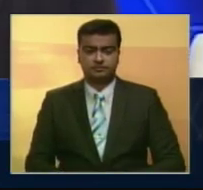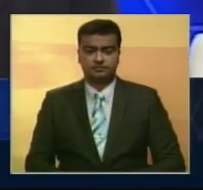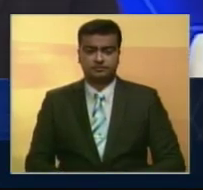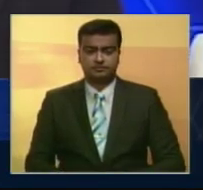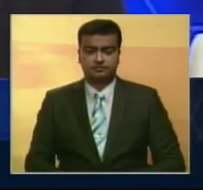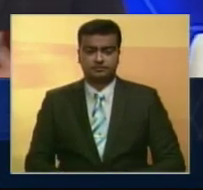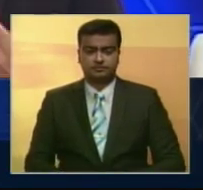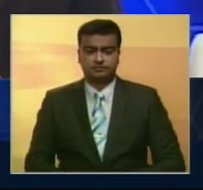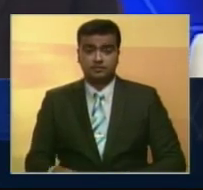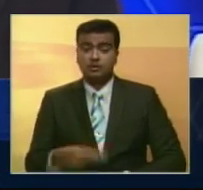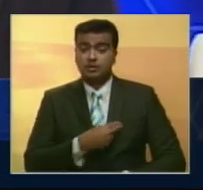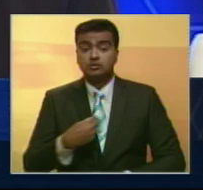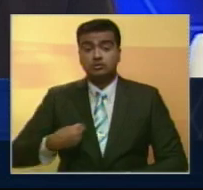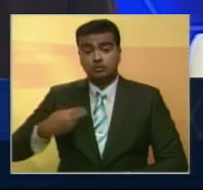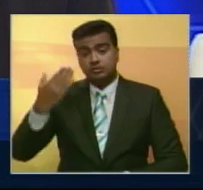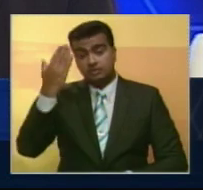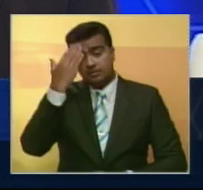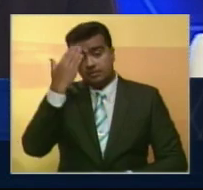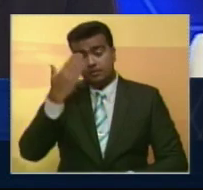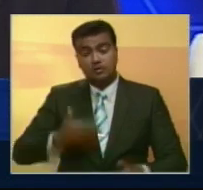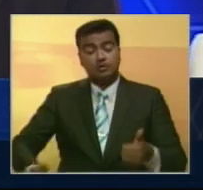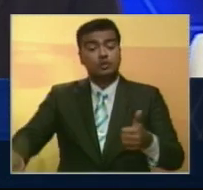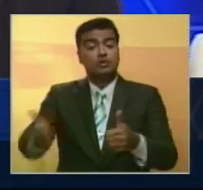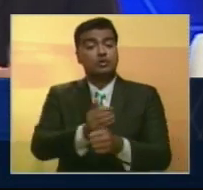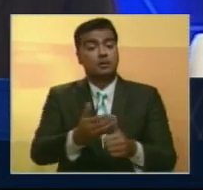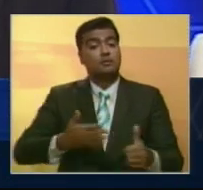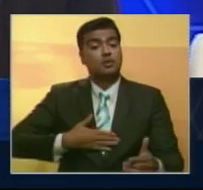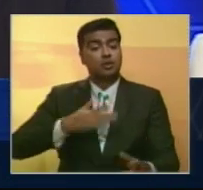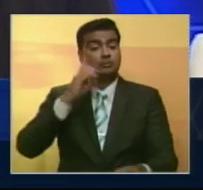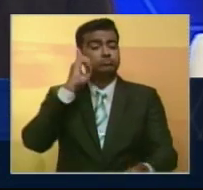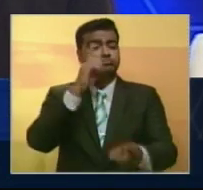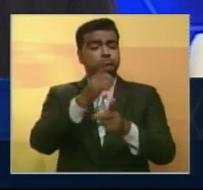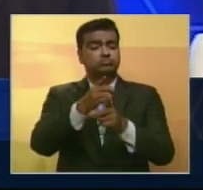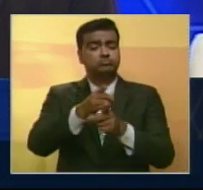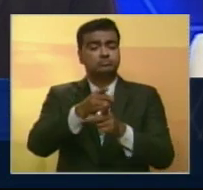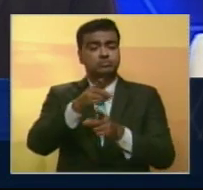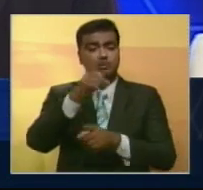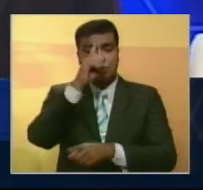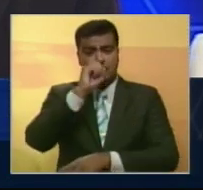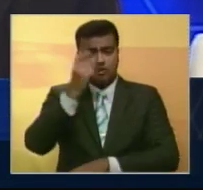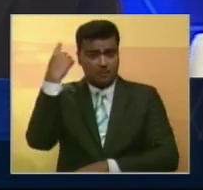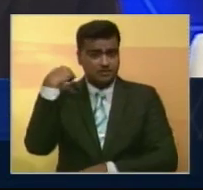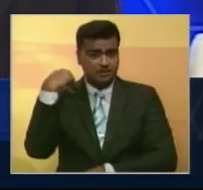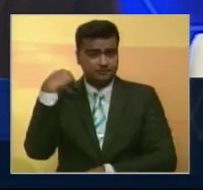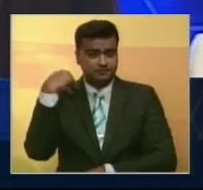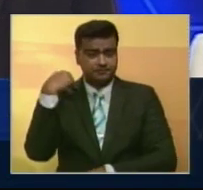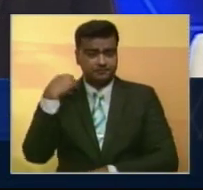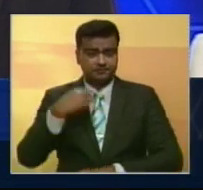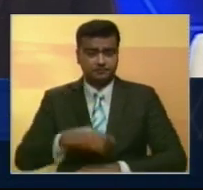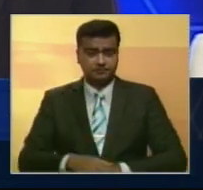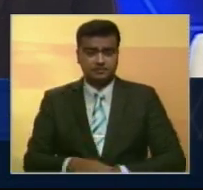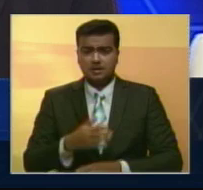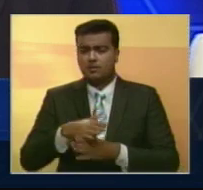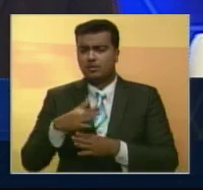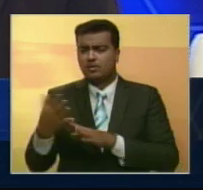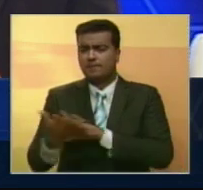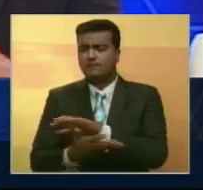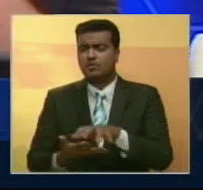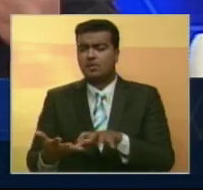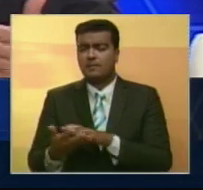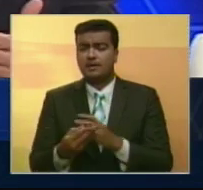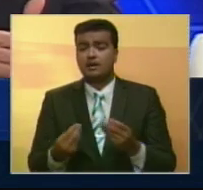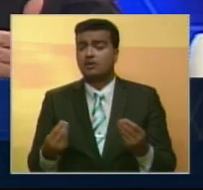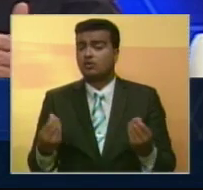Nosotros sabemos los logros que hemos podido alcanzar durante el año 2015, a pesar de la situación